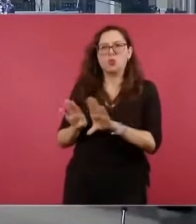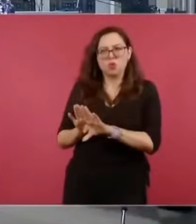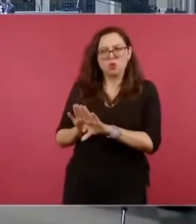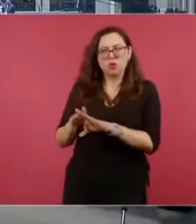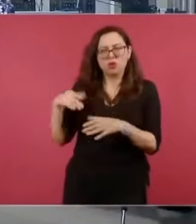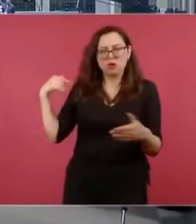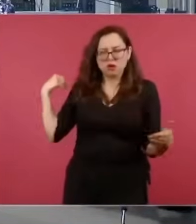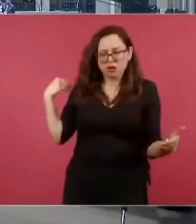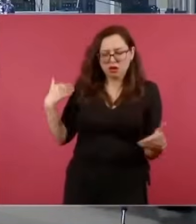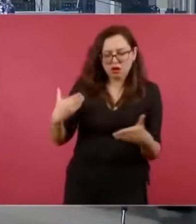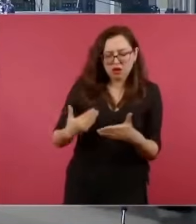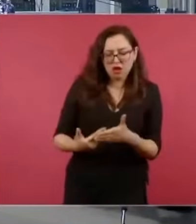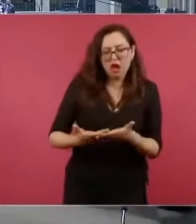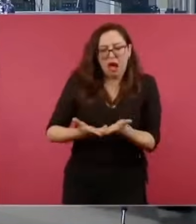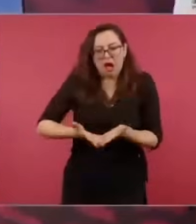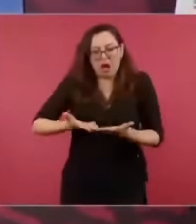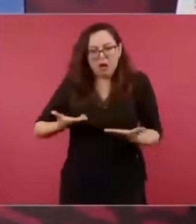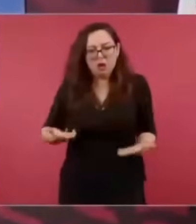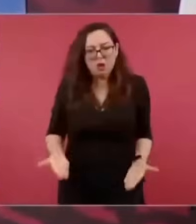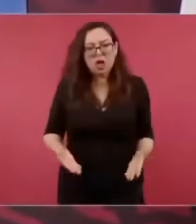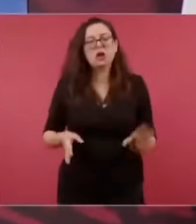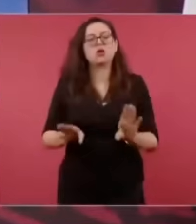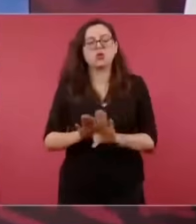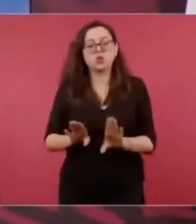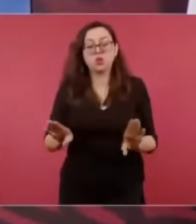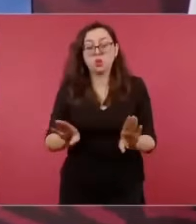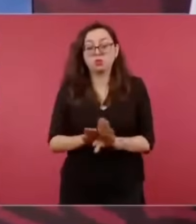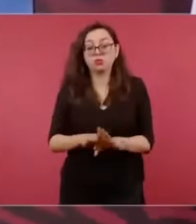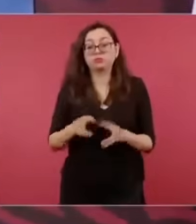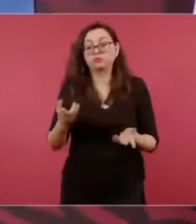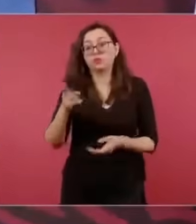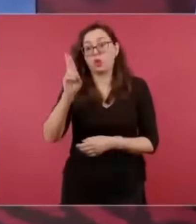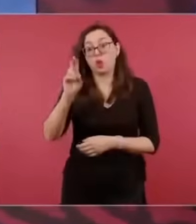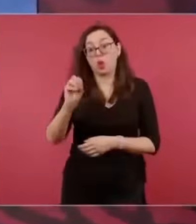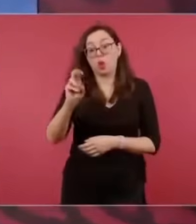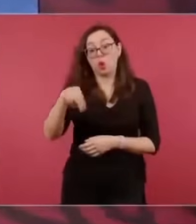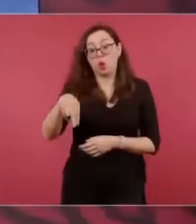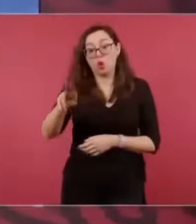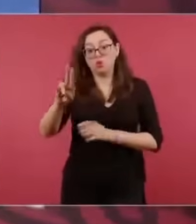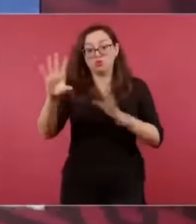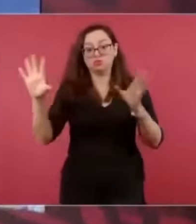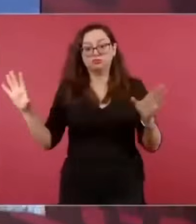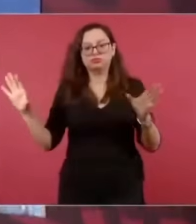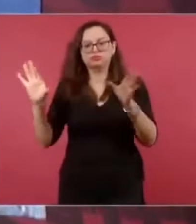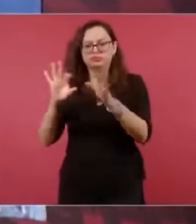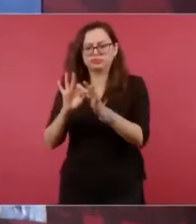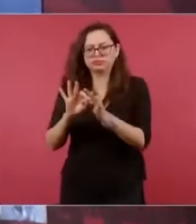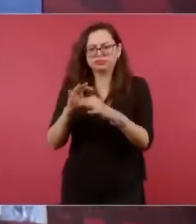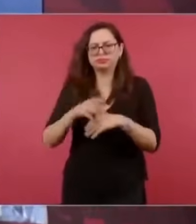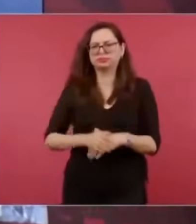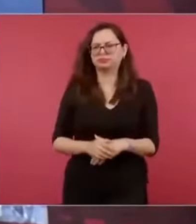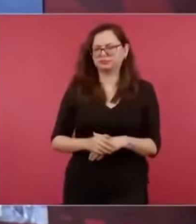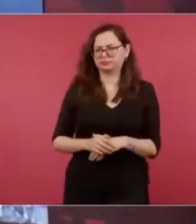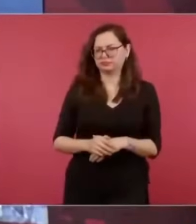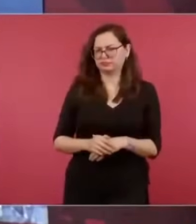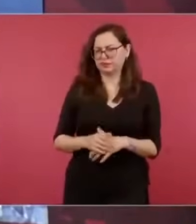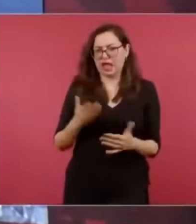los que supuestamente defienden derechos